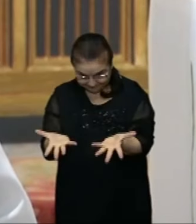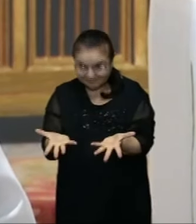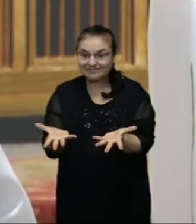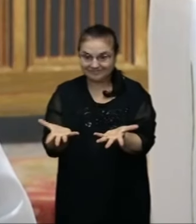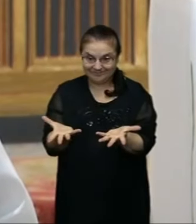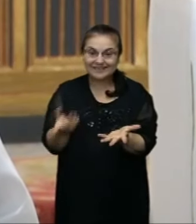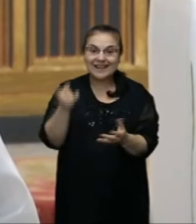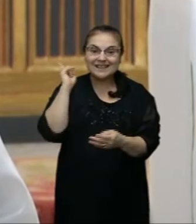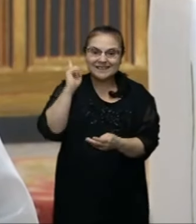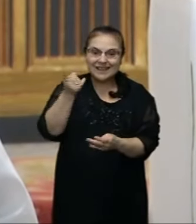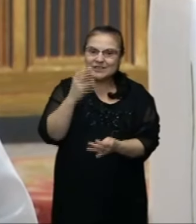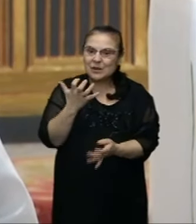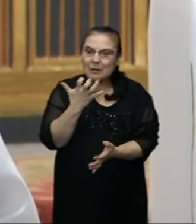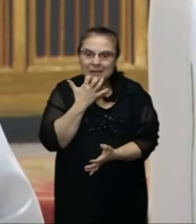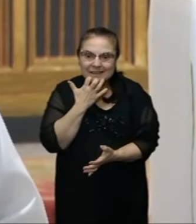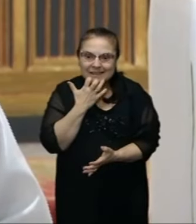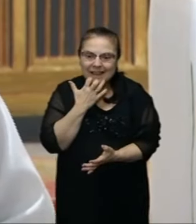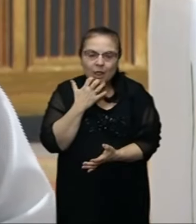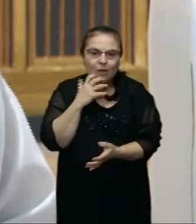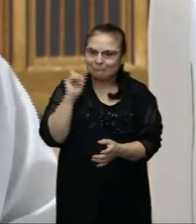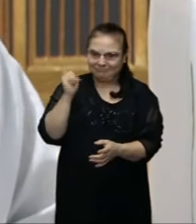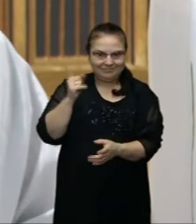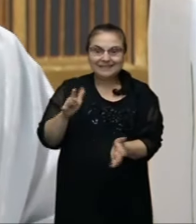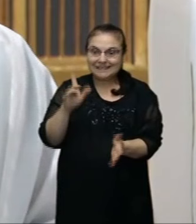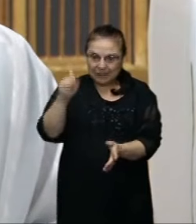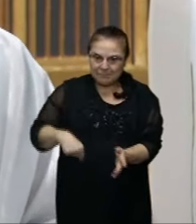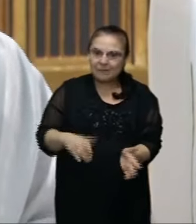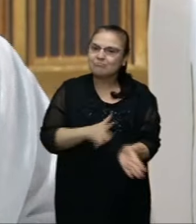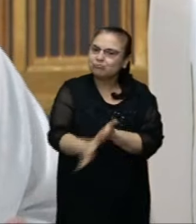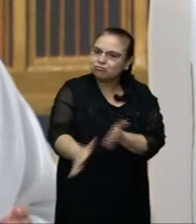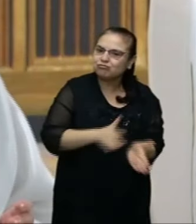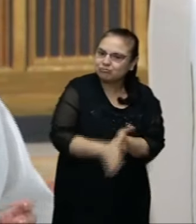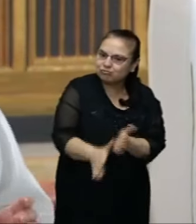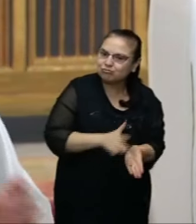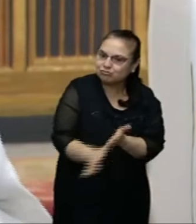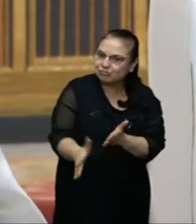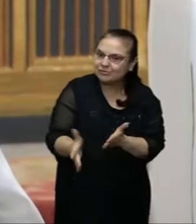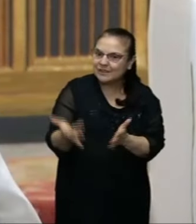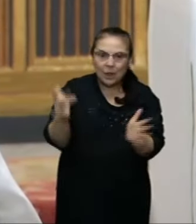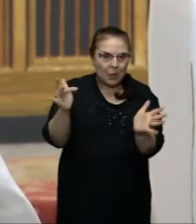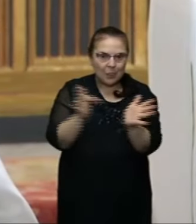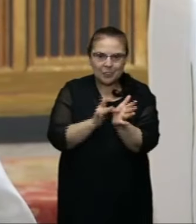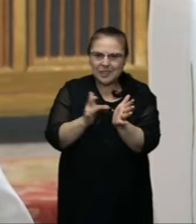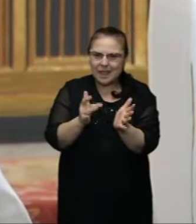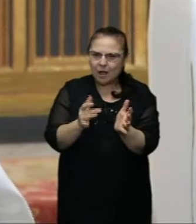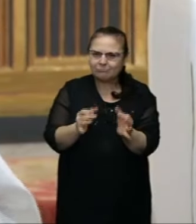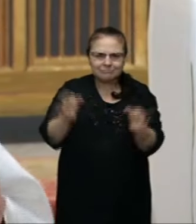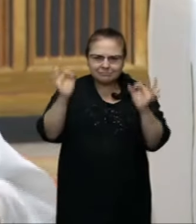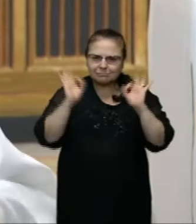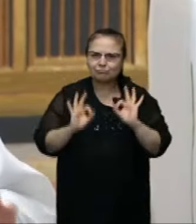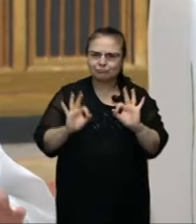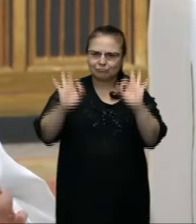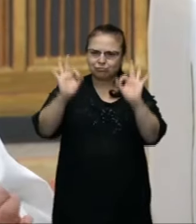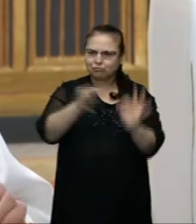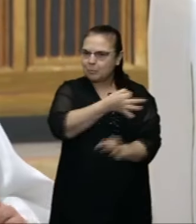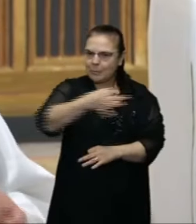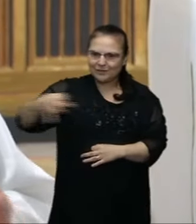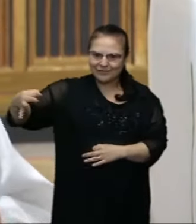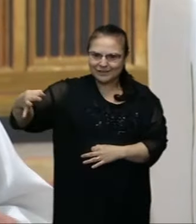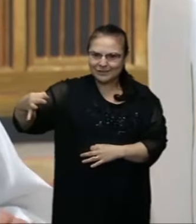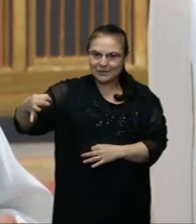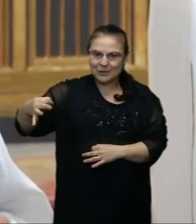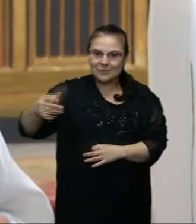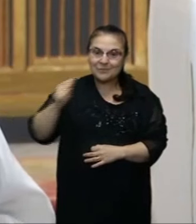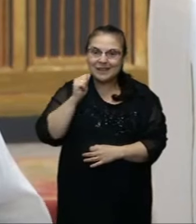nos cuenta una parábola, sino que la explica. Y por tanto, es el día perfecto para que no haya predicación, para que el sacerdote se calle